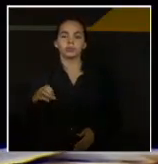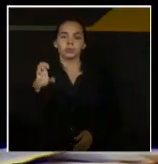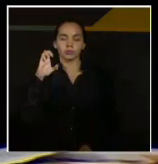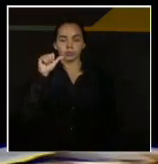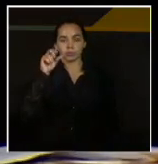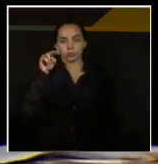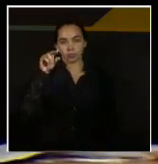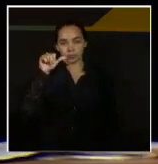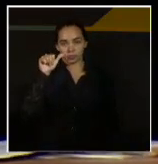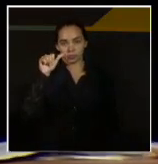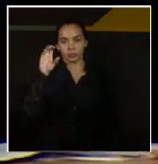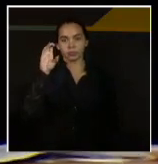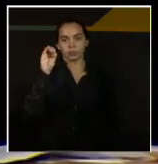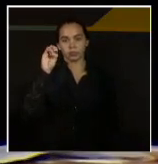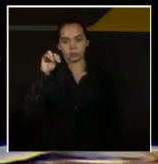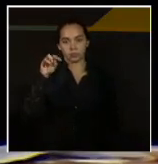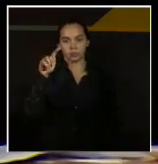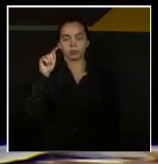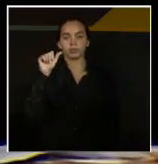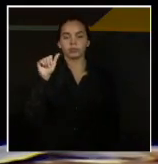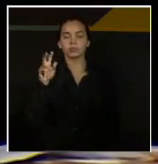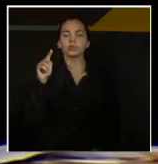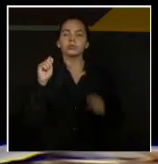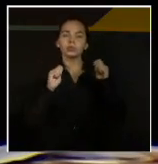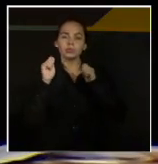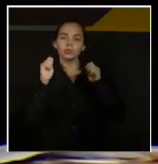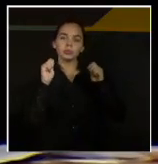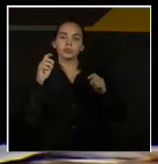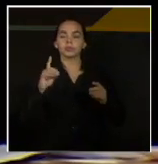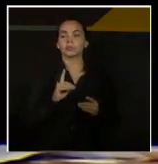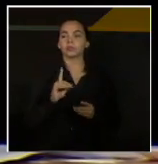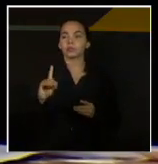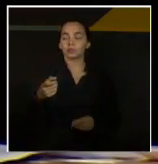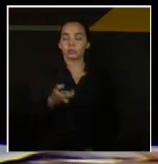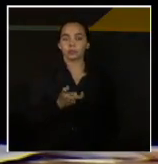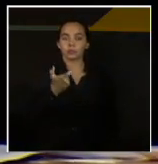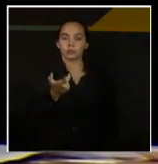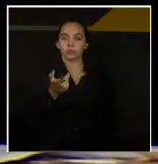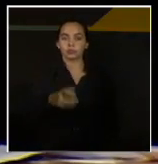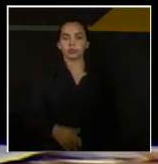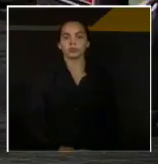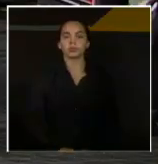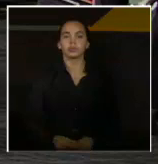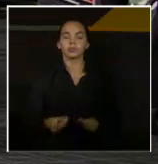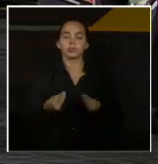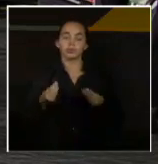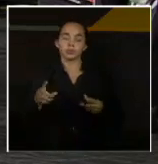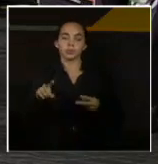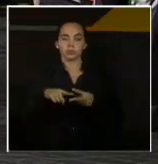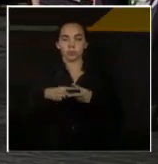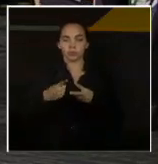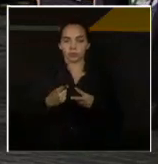y su tema es desarrollo económico. Damos inicio